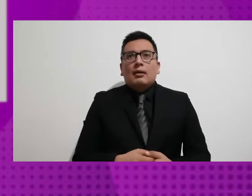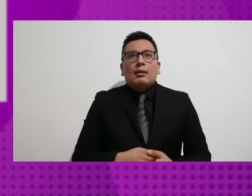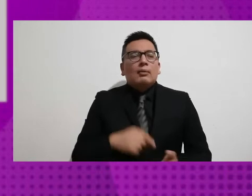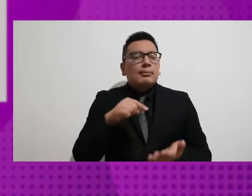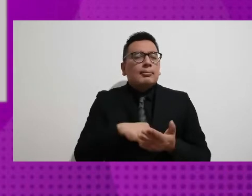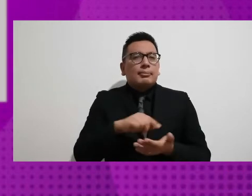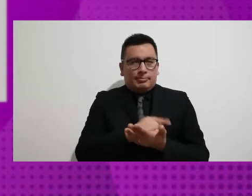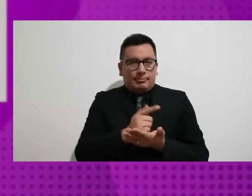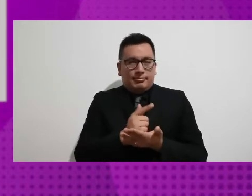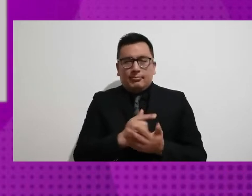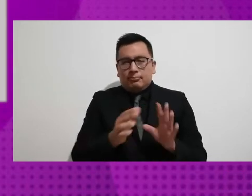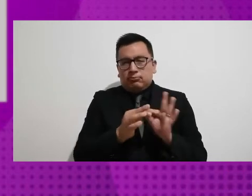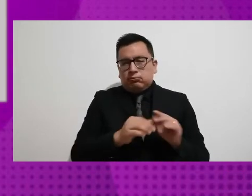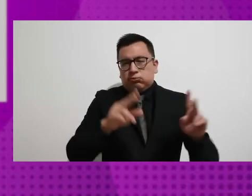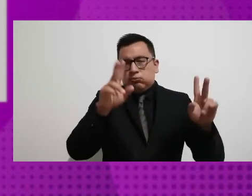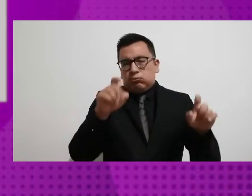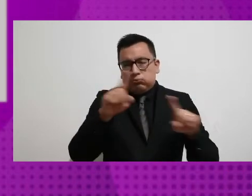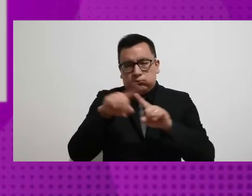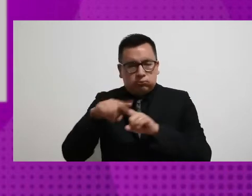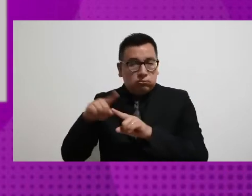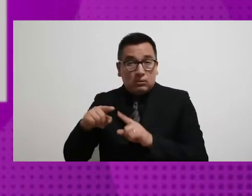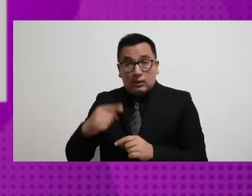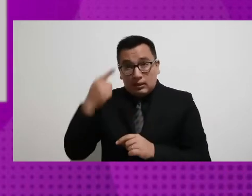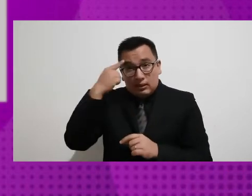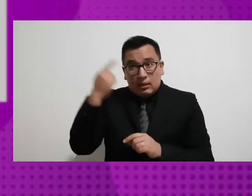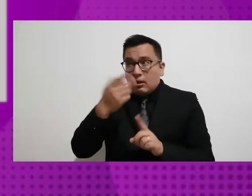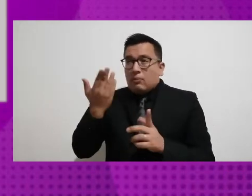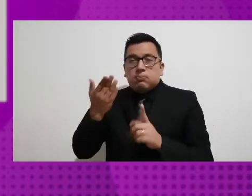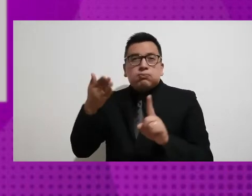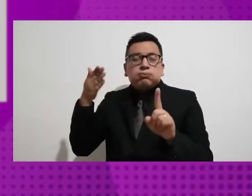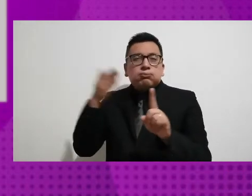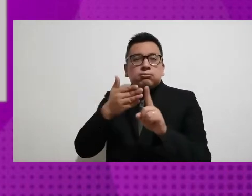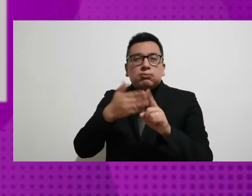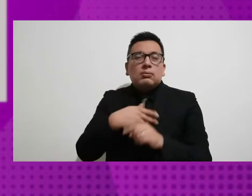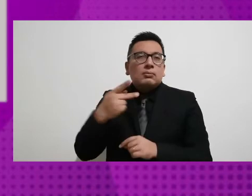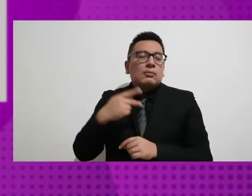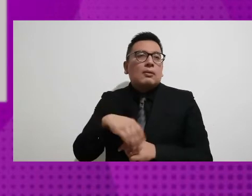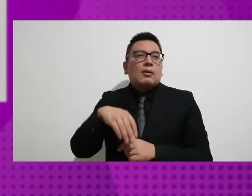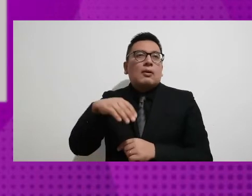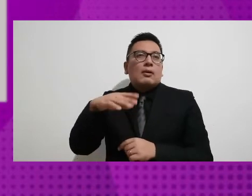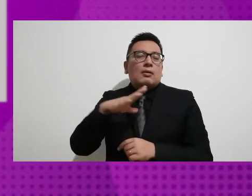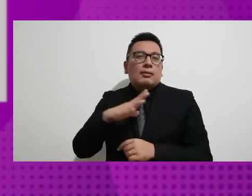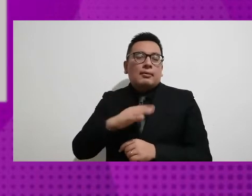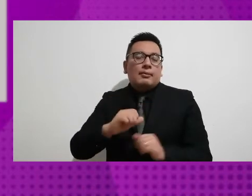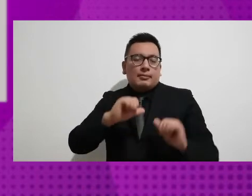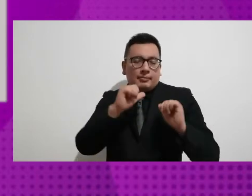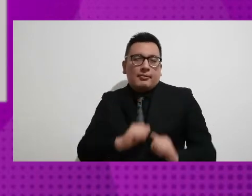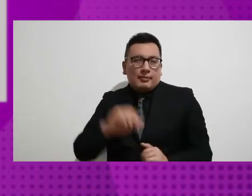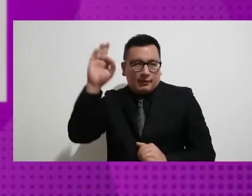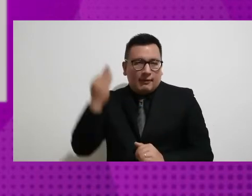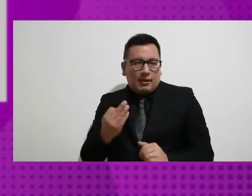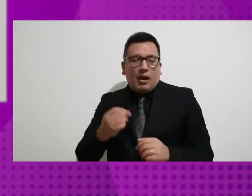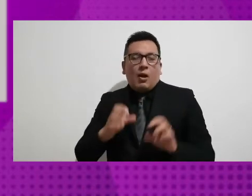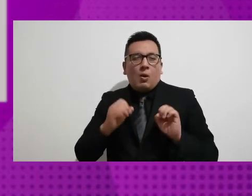de hoy comentamos se refiere a diversas materias de competencia común entre la Federación y los Estados,